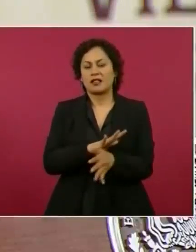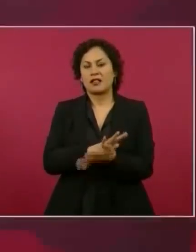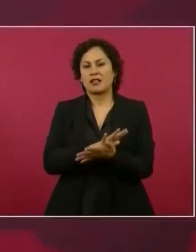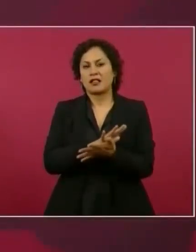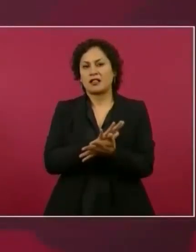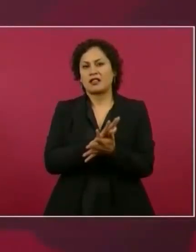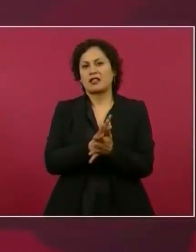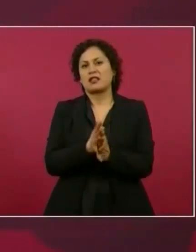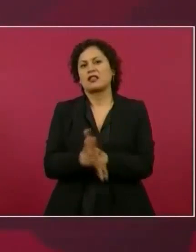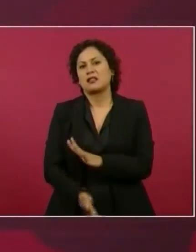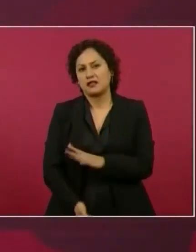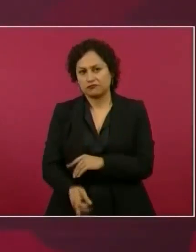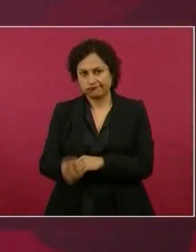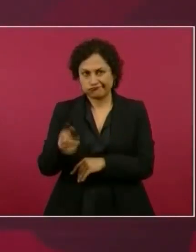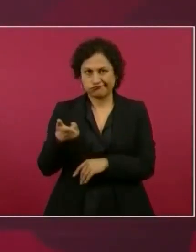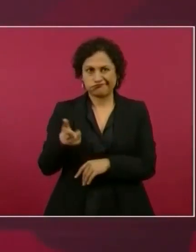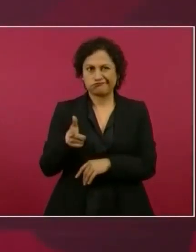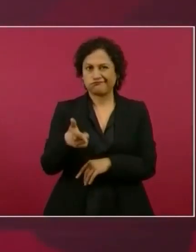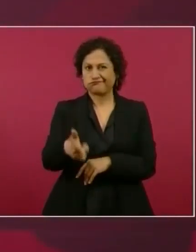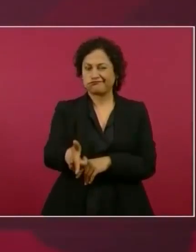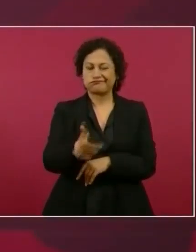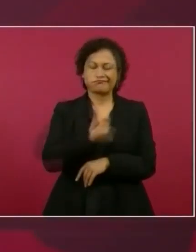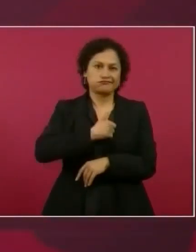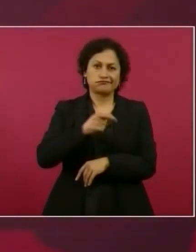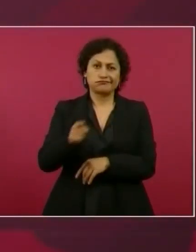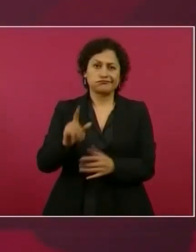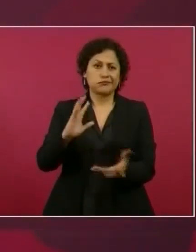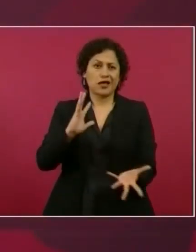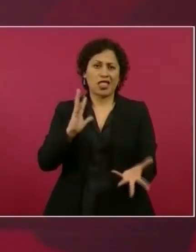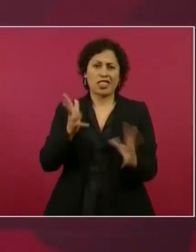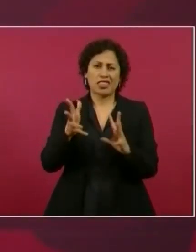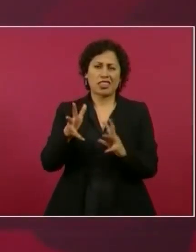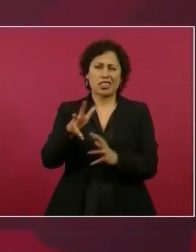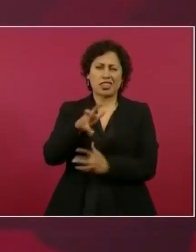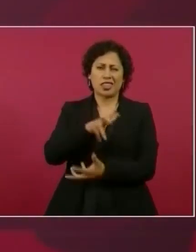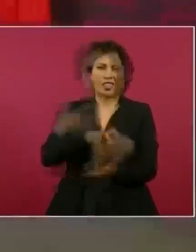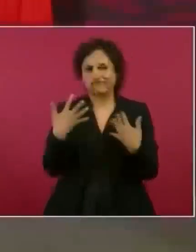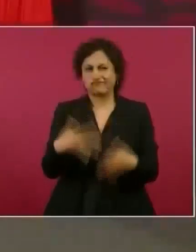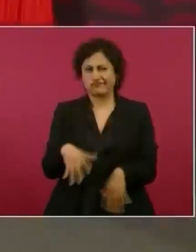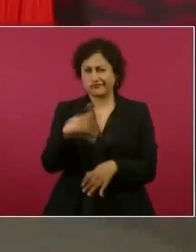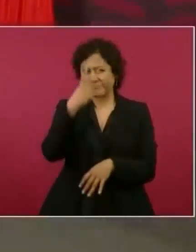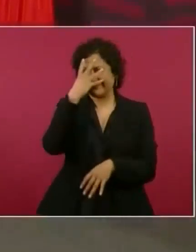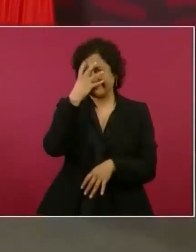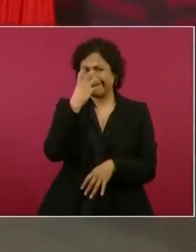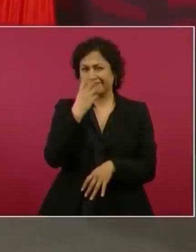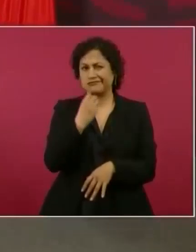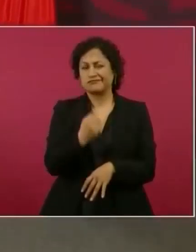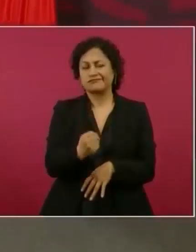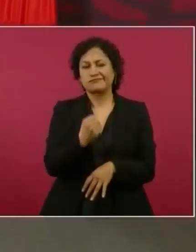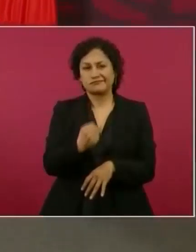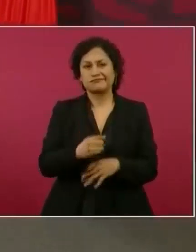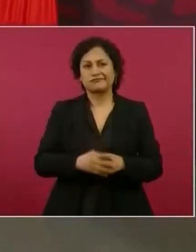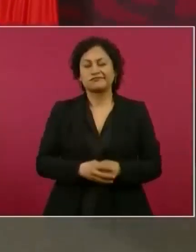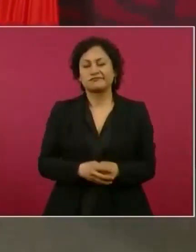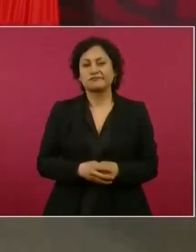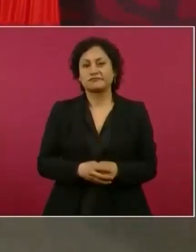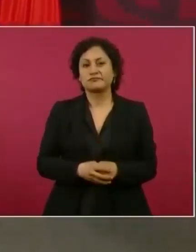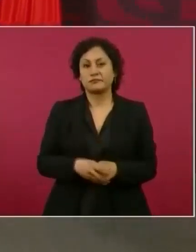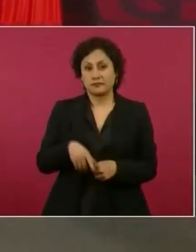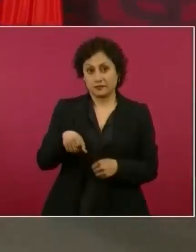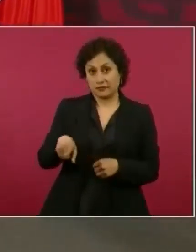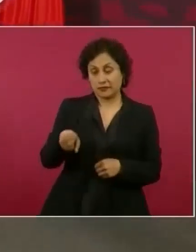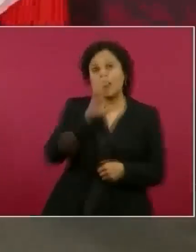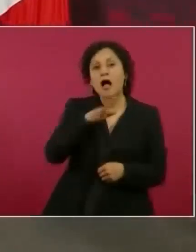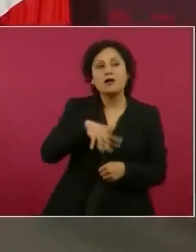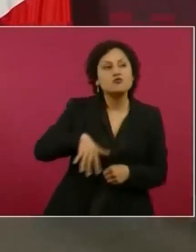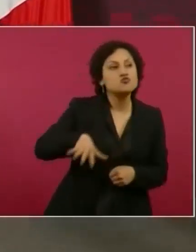que se está dando en Guanajuato con la violencia. Y es muy triste de que a una madre que está